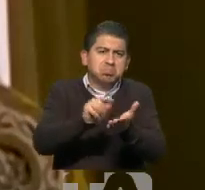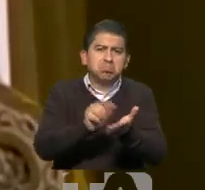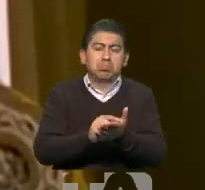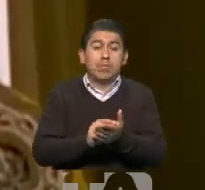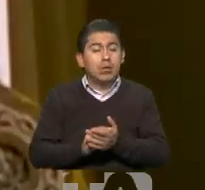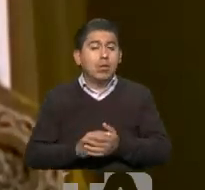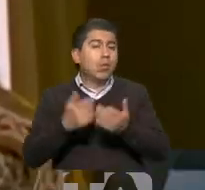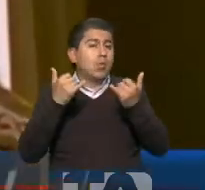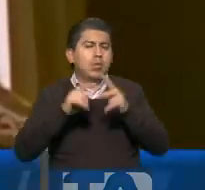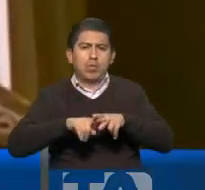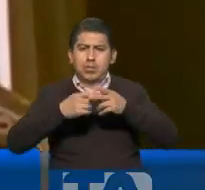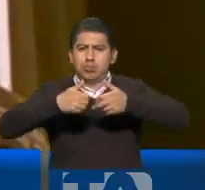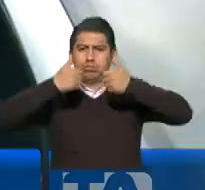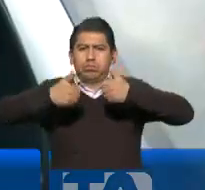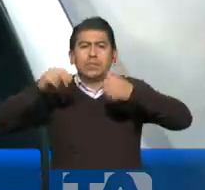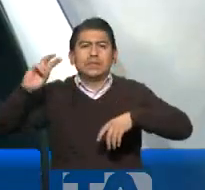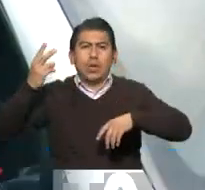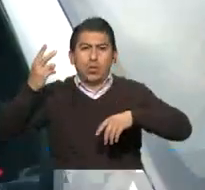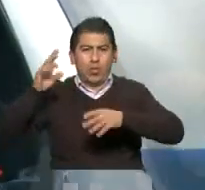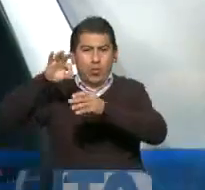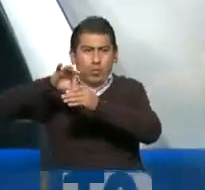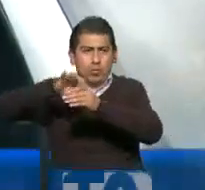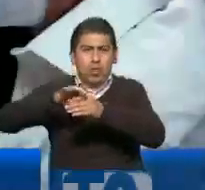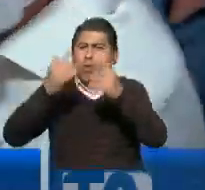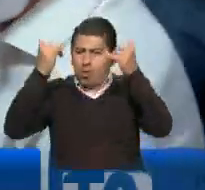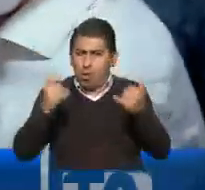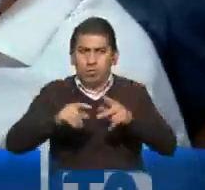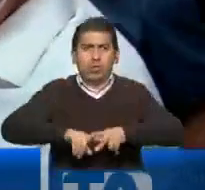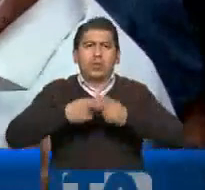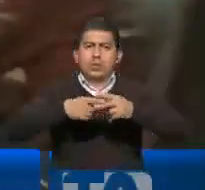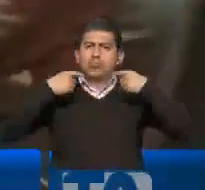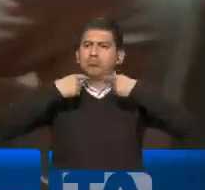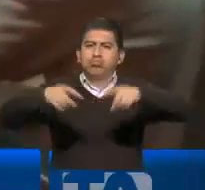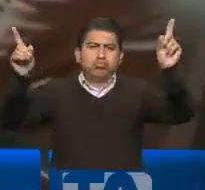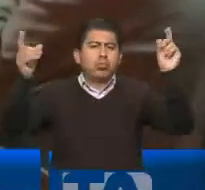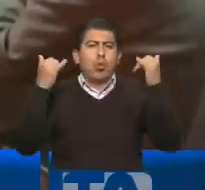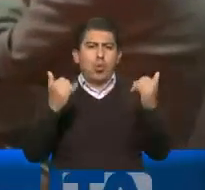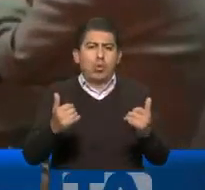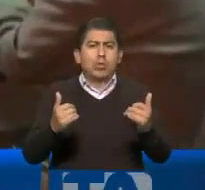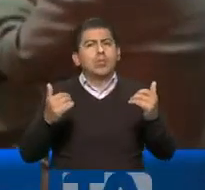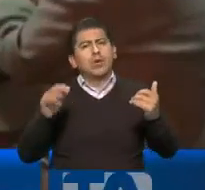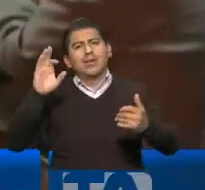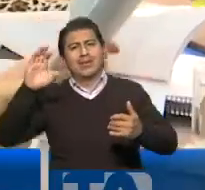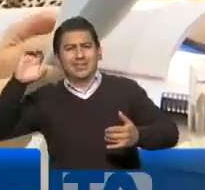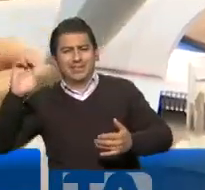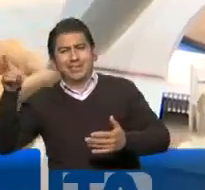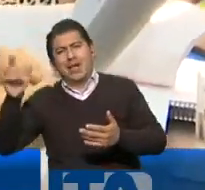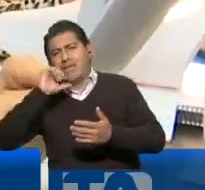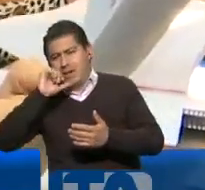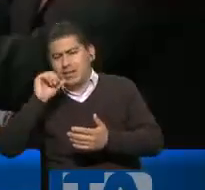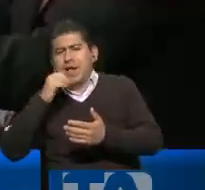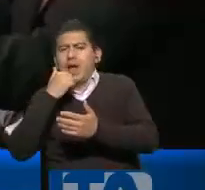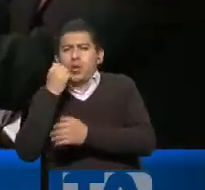Hoy inicia la campaña para segunda vuelta. Oficialmente arrancó el camino al balotaje, aun cuando en el Tribunal Contencioso Electoral